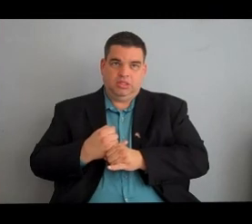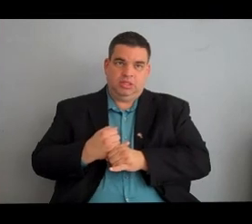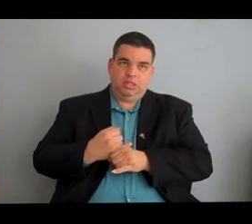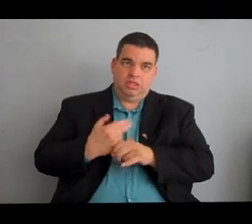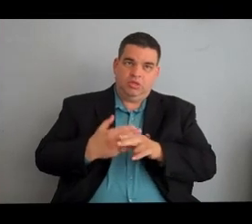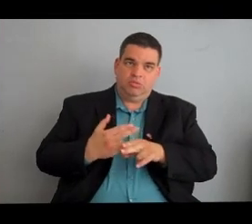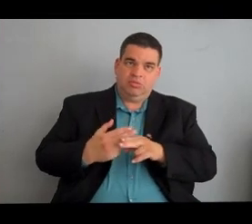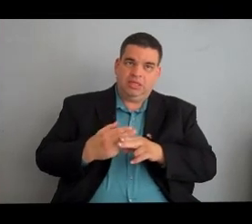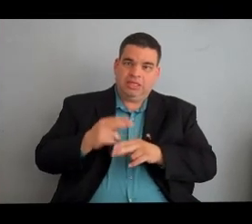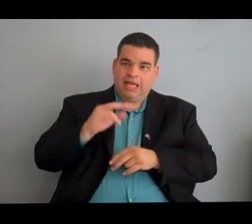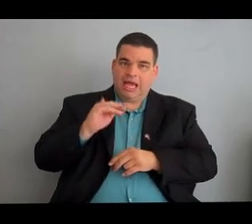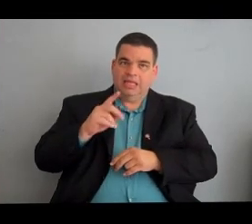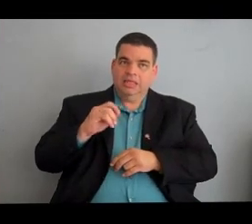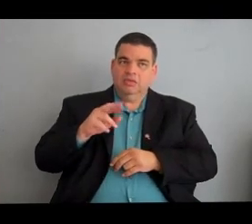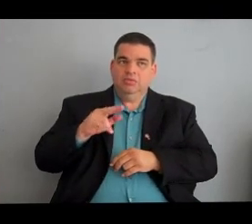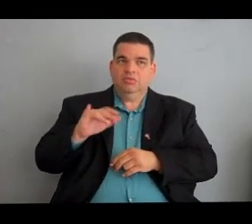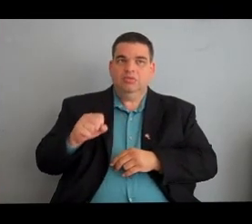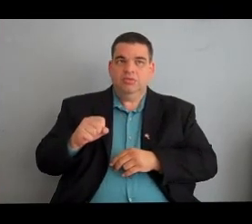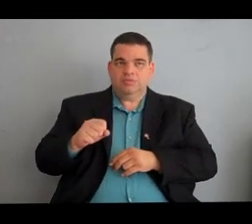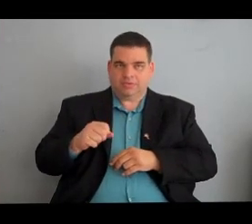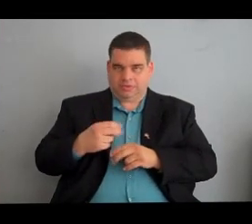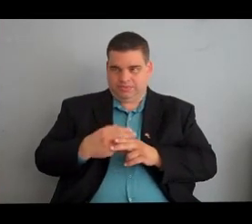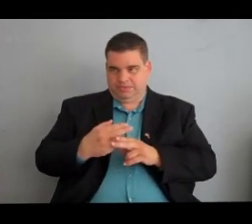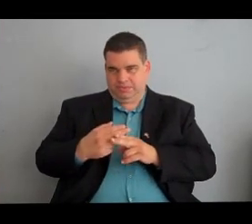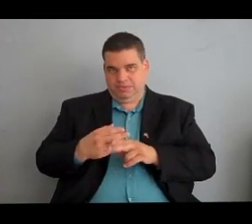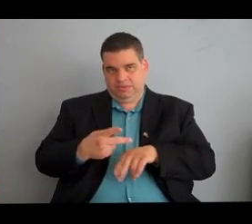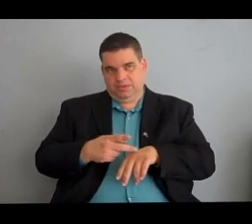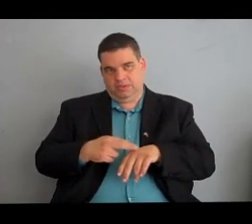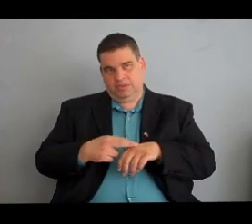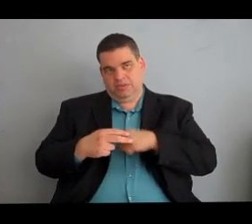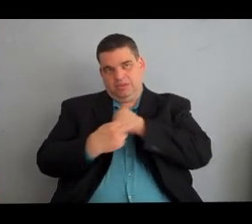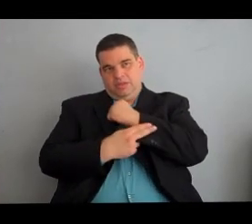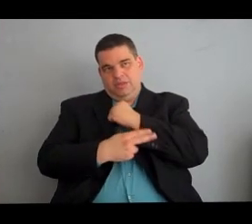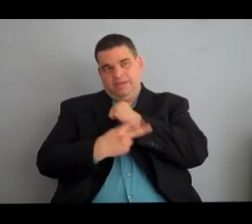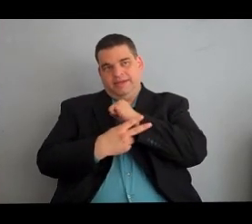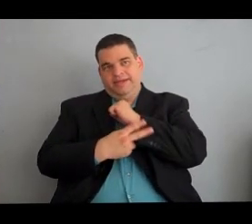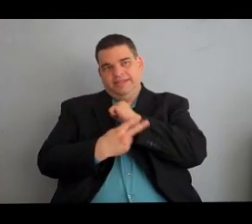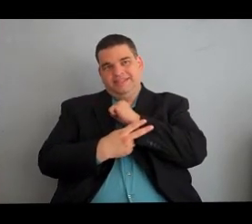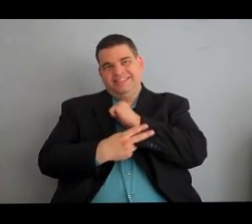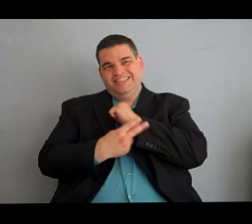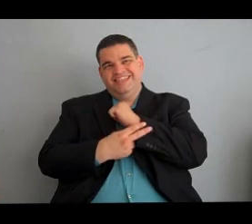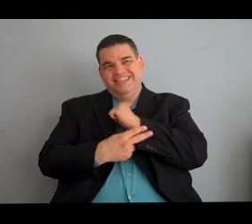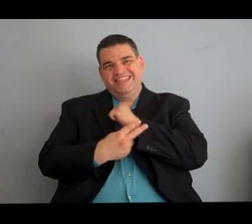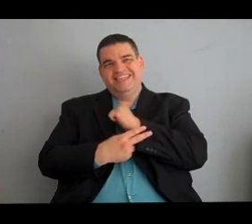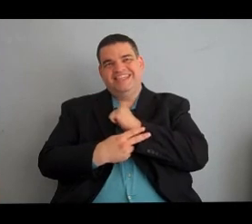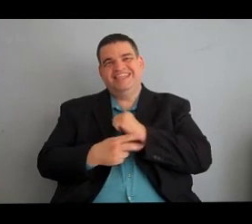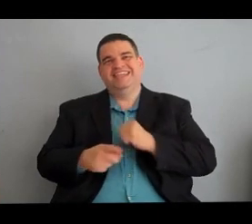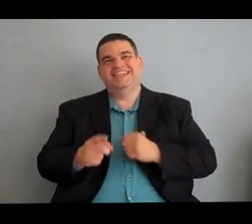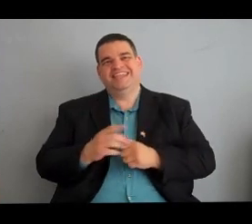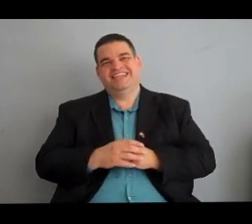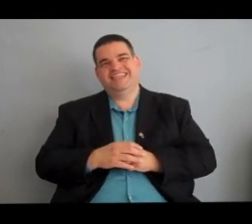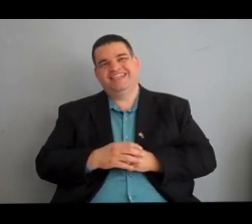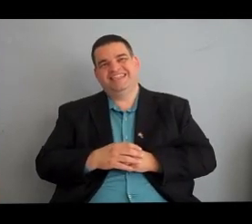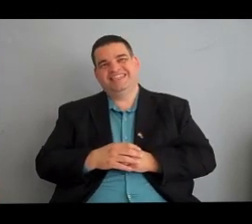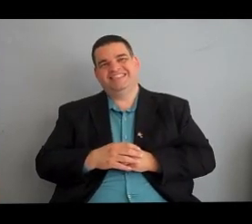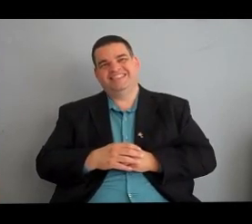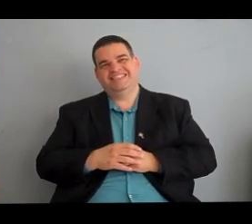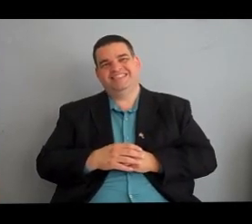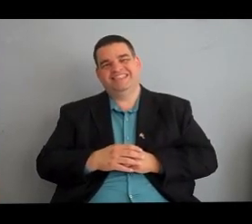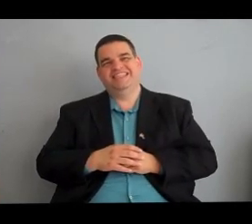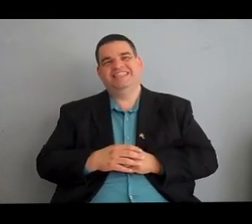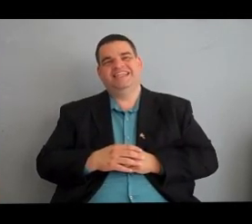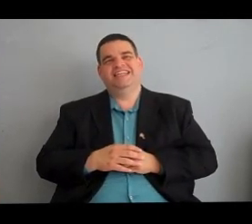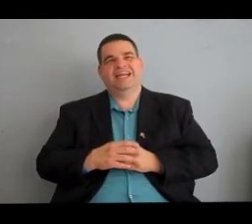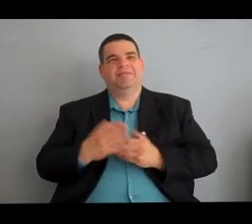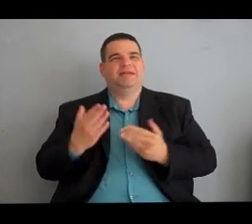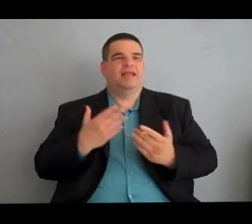Puerto Rico. Y no, y el güiro sonando, porque eso es lo que, ese es el que me ha dado la vida en